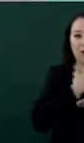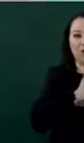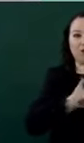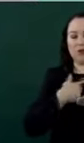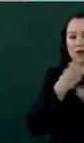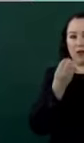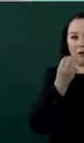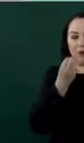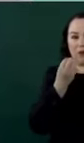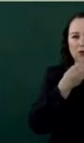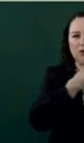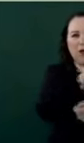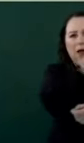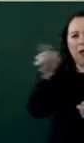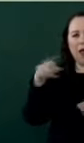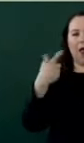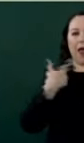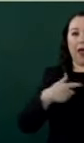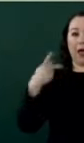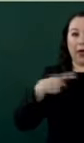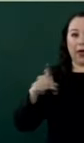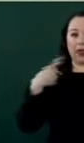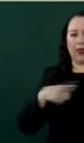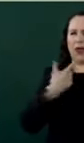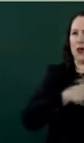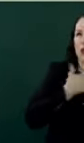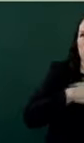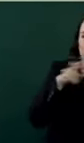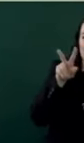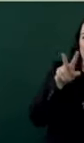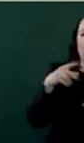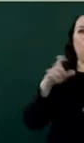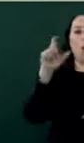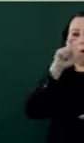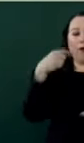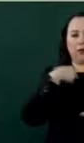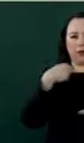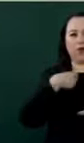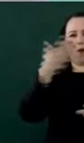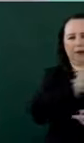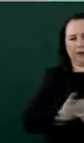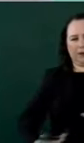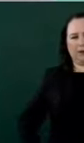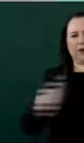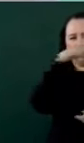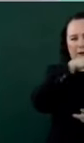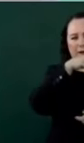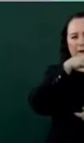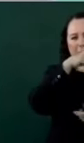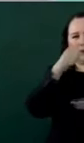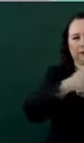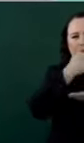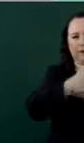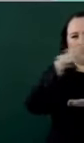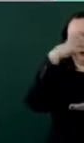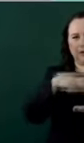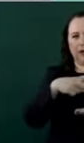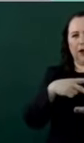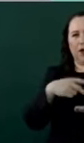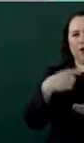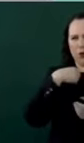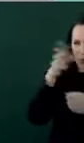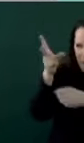mucho, mucho a la gente. Yo era jefe de gobierno y lo invitamos al Zócalo para que